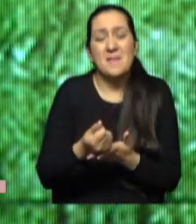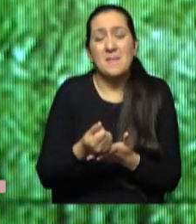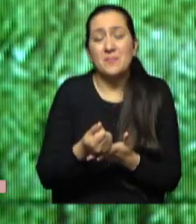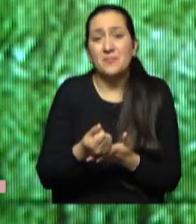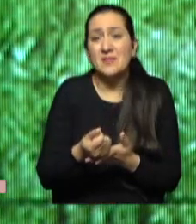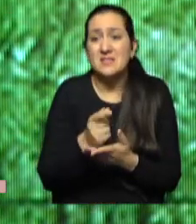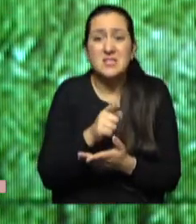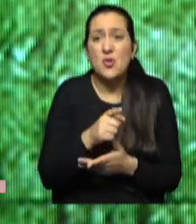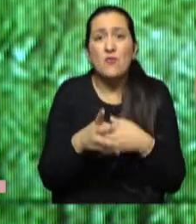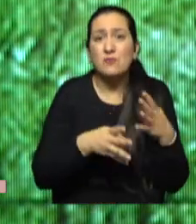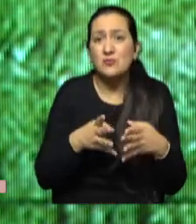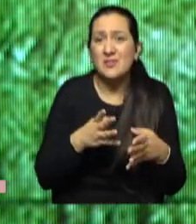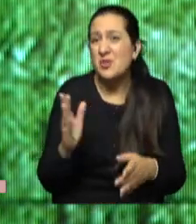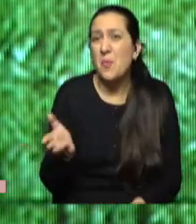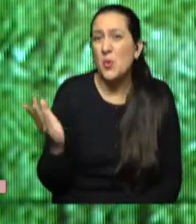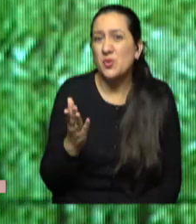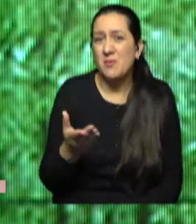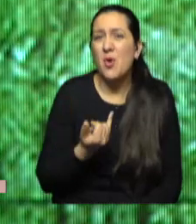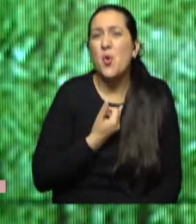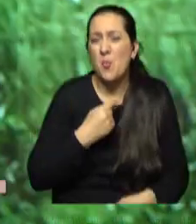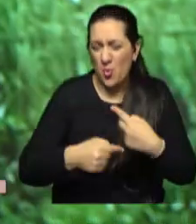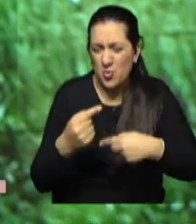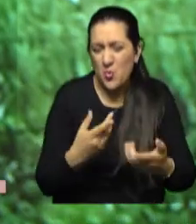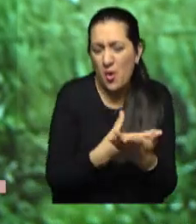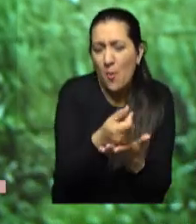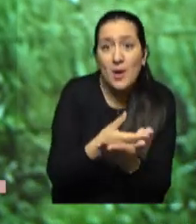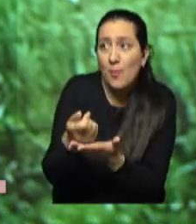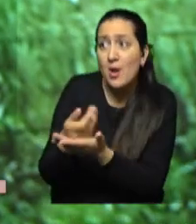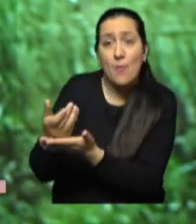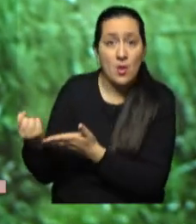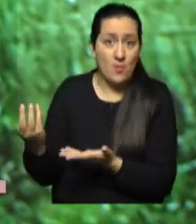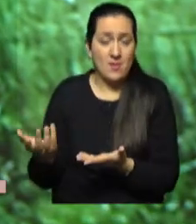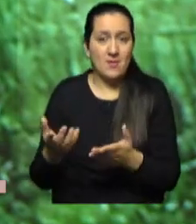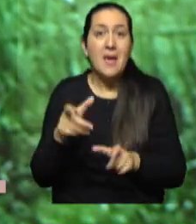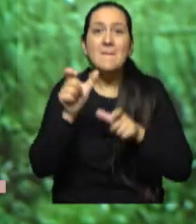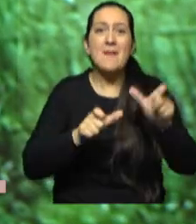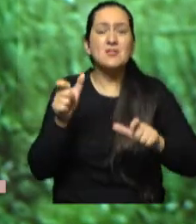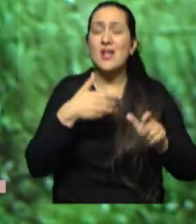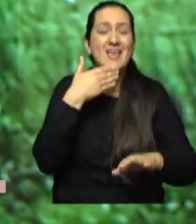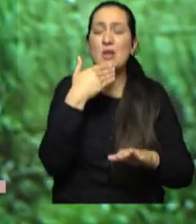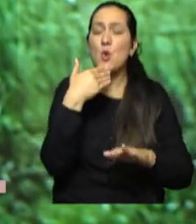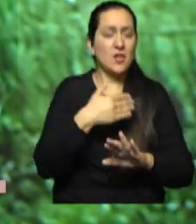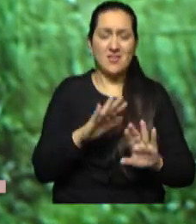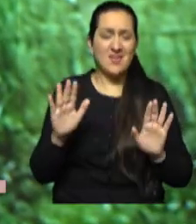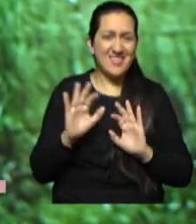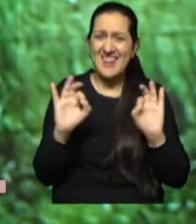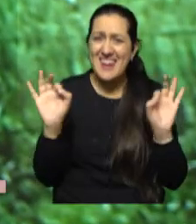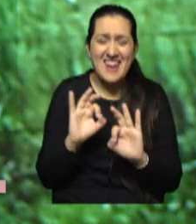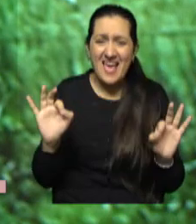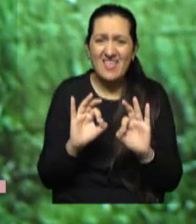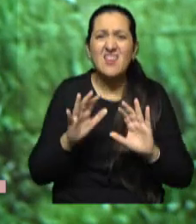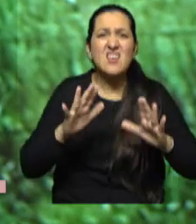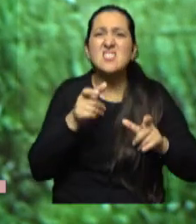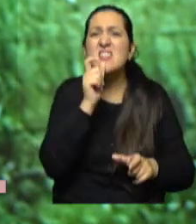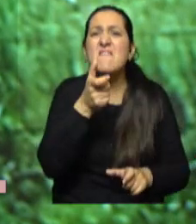si no fuera productivo para la gente que no está entendiendo o que no entiende nada de lo que es ser